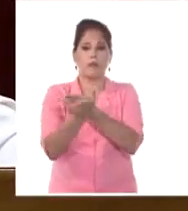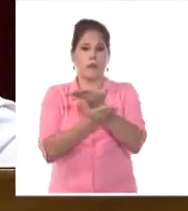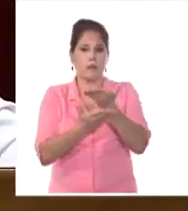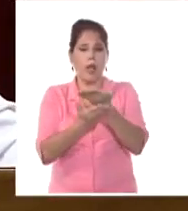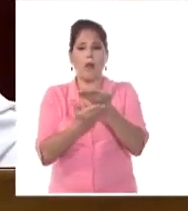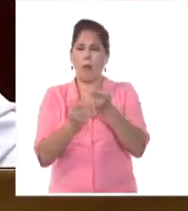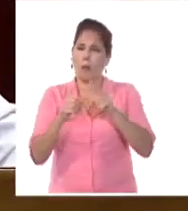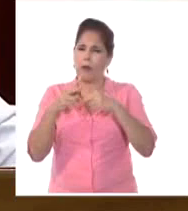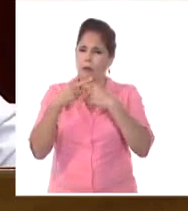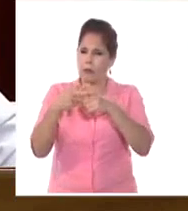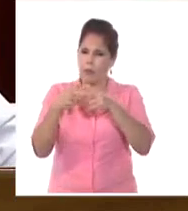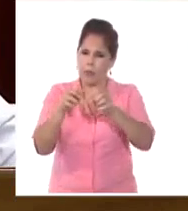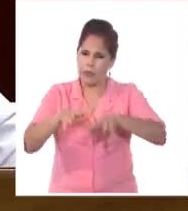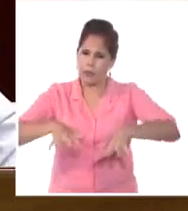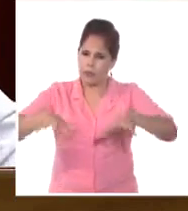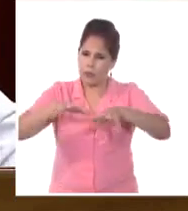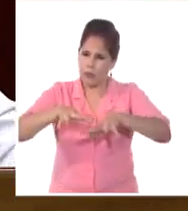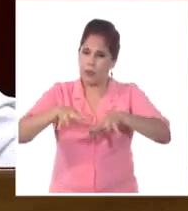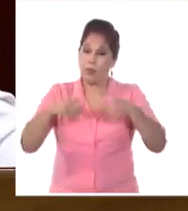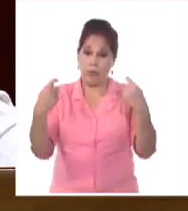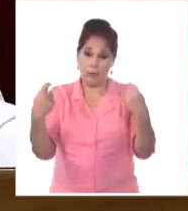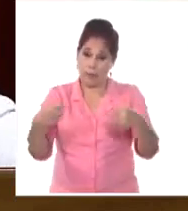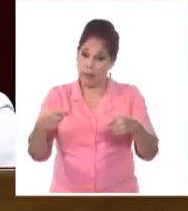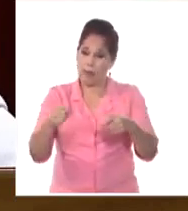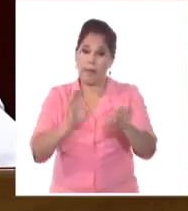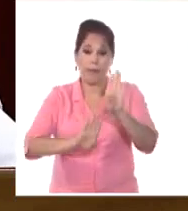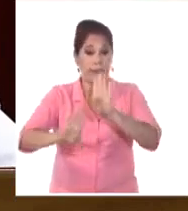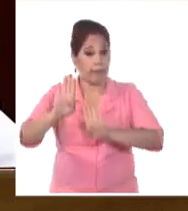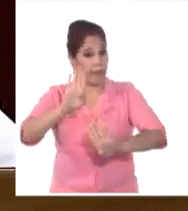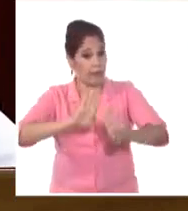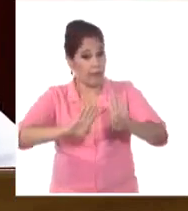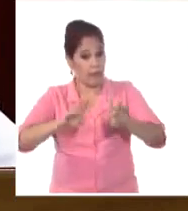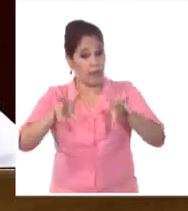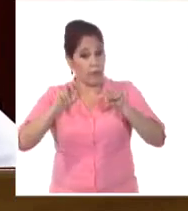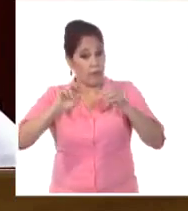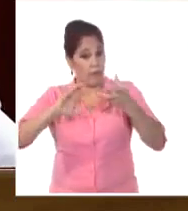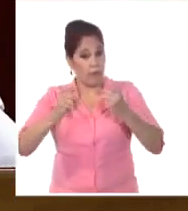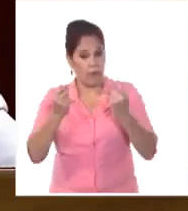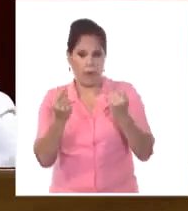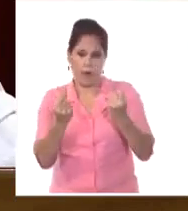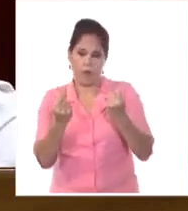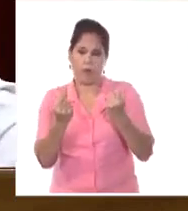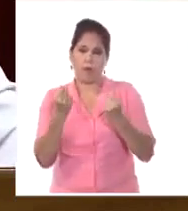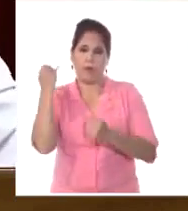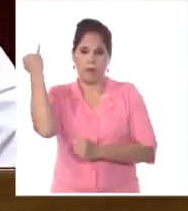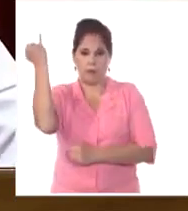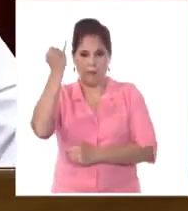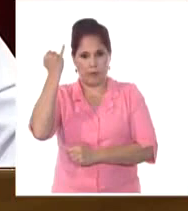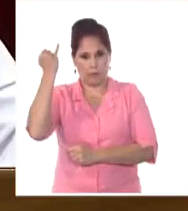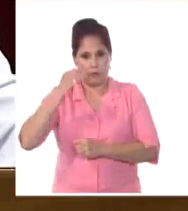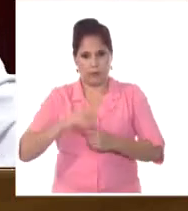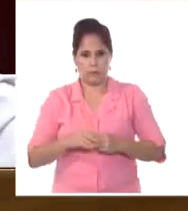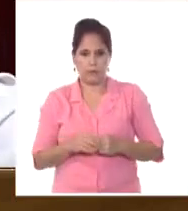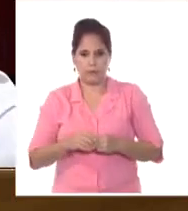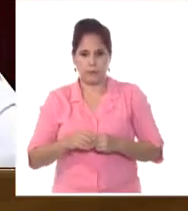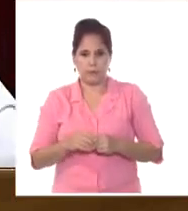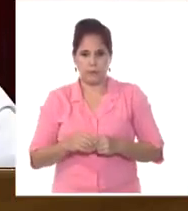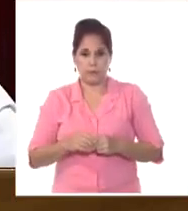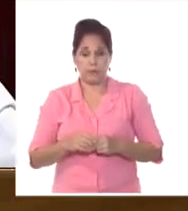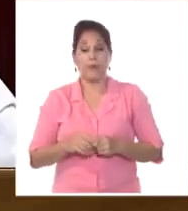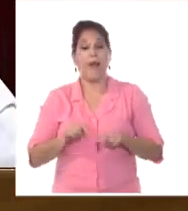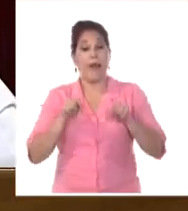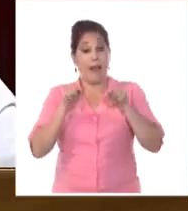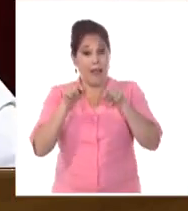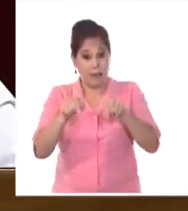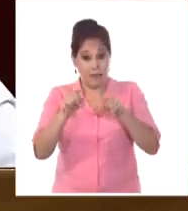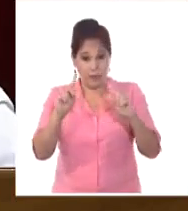la solución de los conflictos y defiende un nuevo orden económico internacional. Mientras tiene lugar